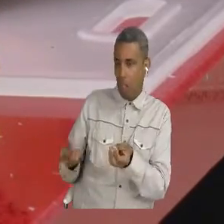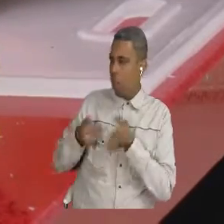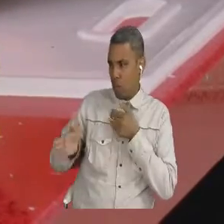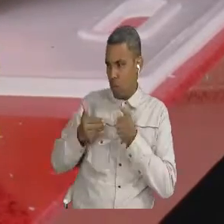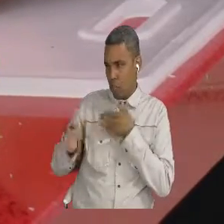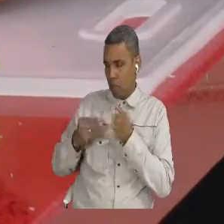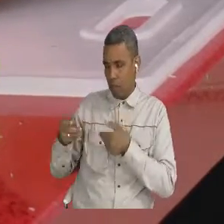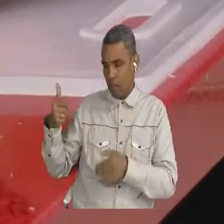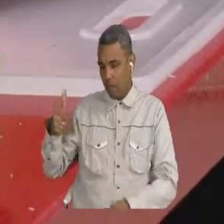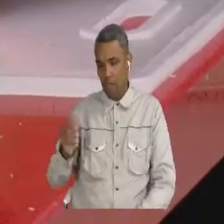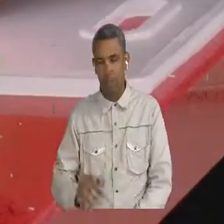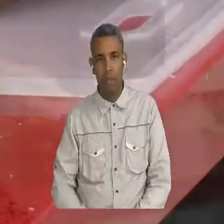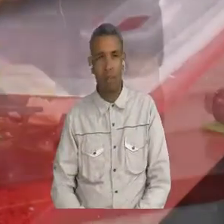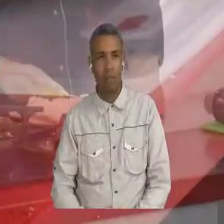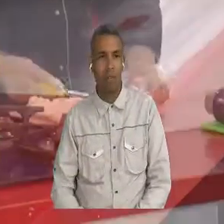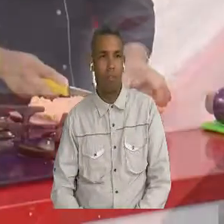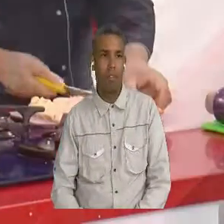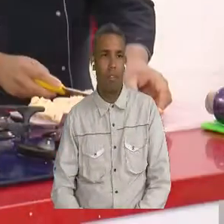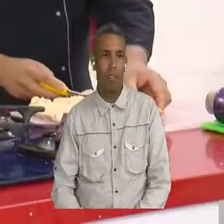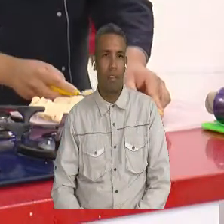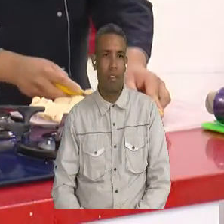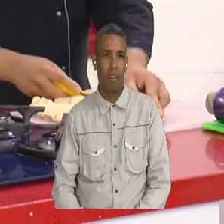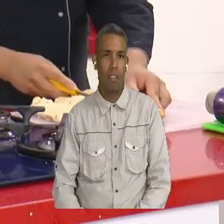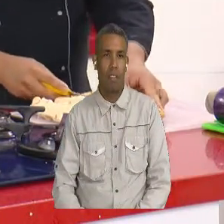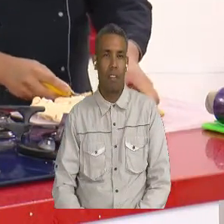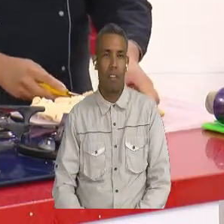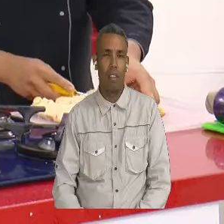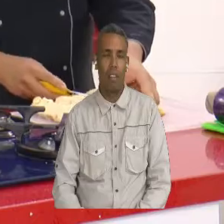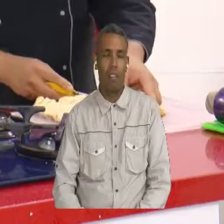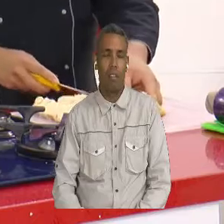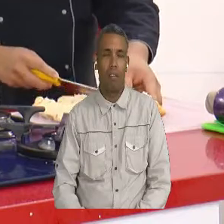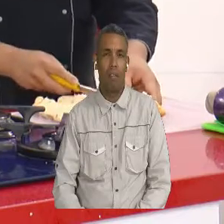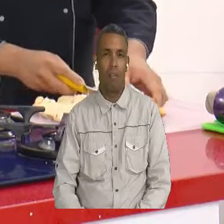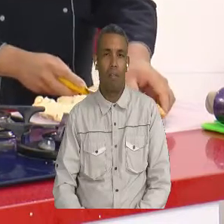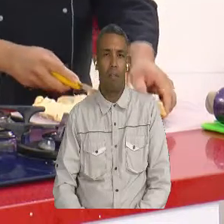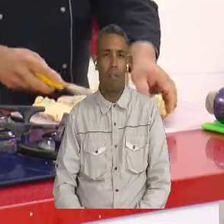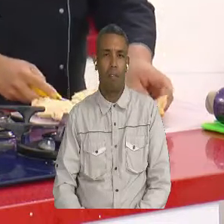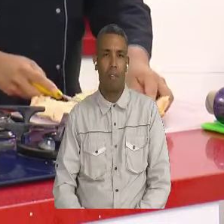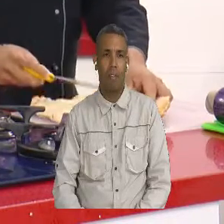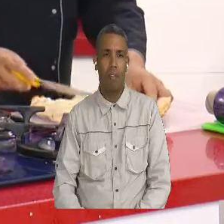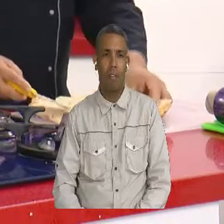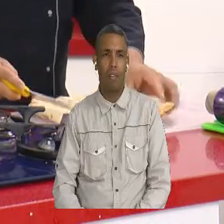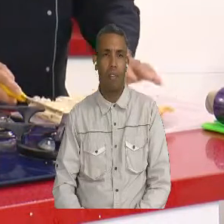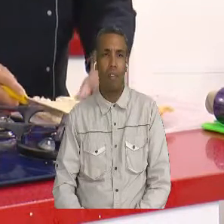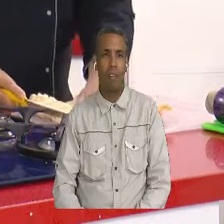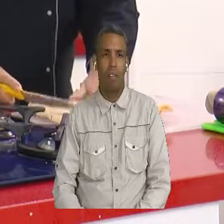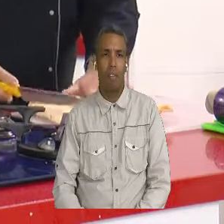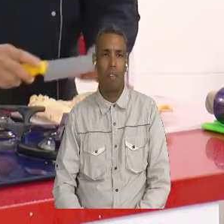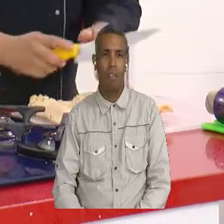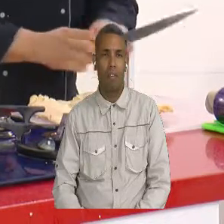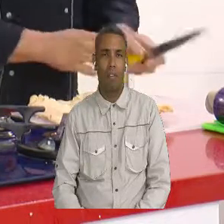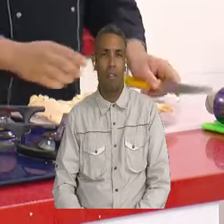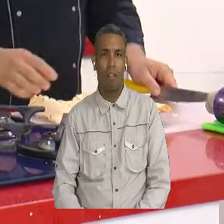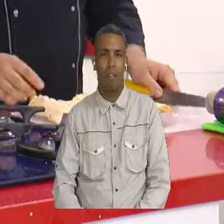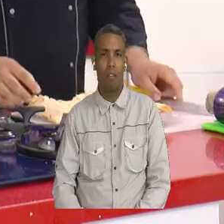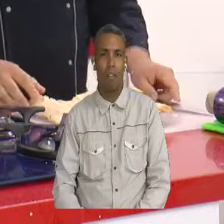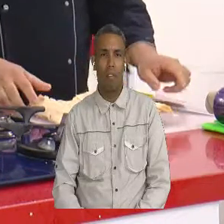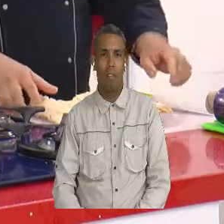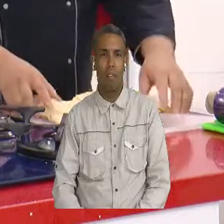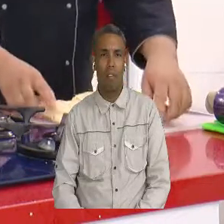Si el pan está frío, de pronto este está un poquito refrigerado, pues va a pasar, es normal. Pero la idea es que